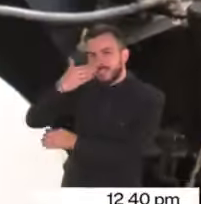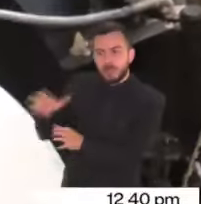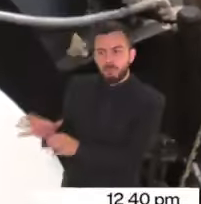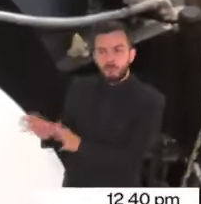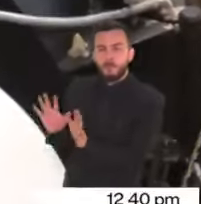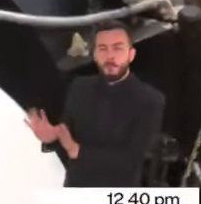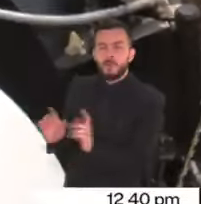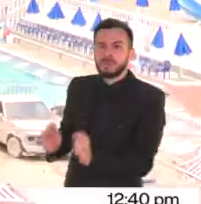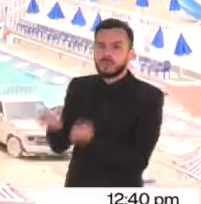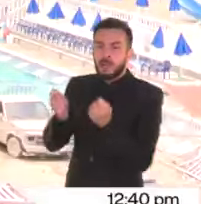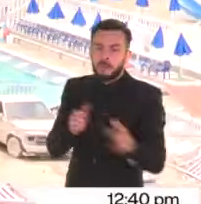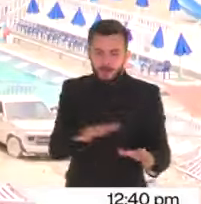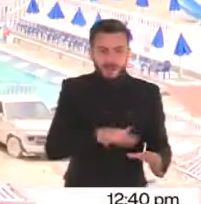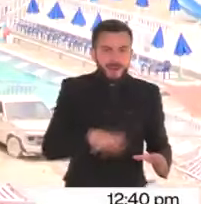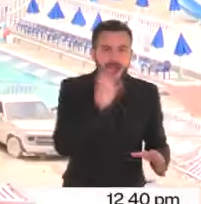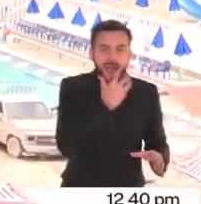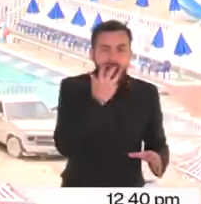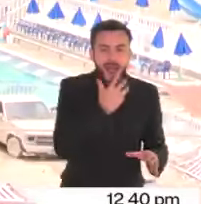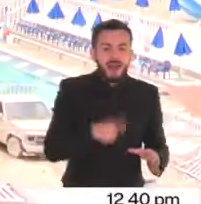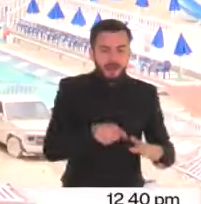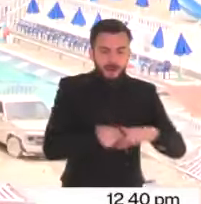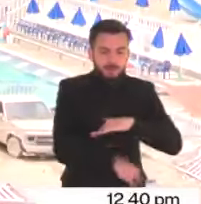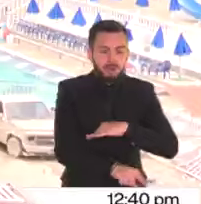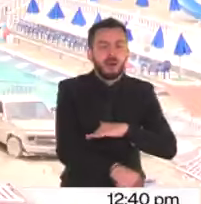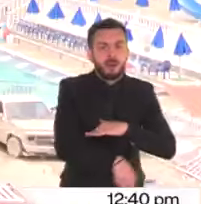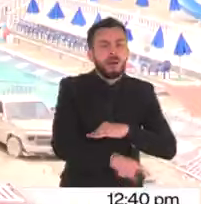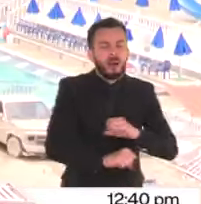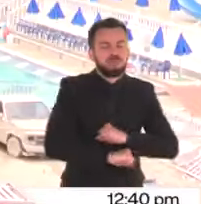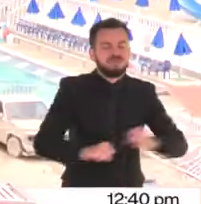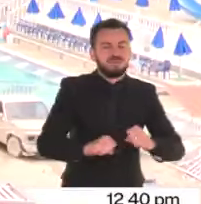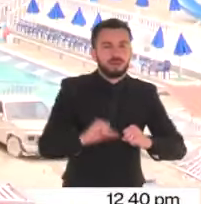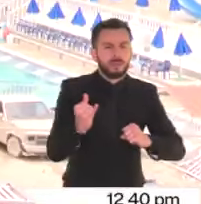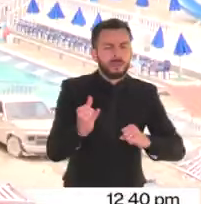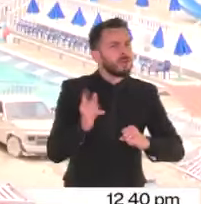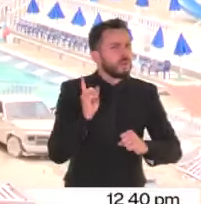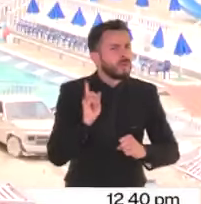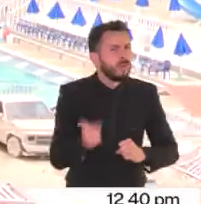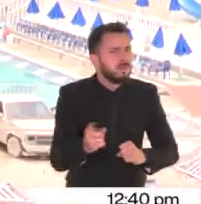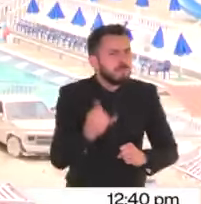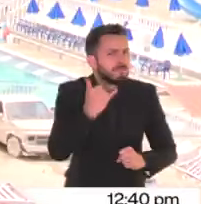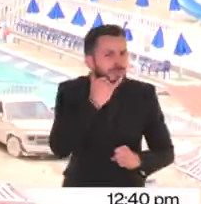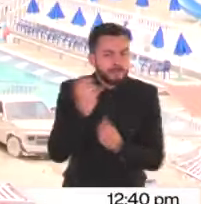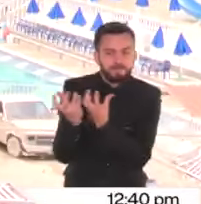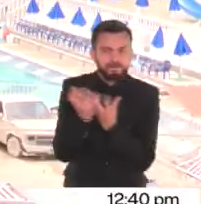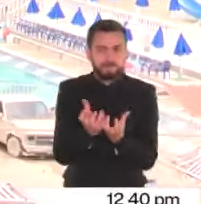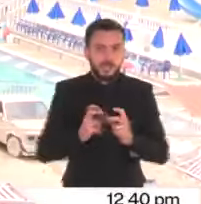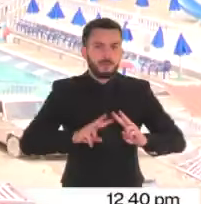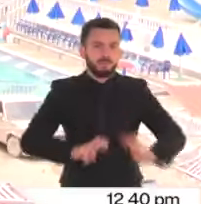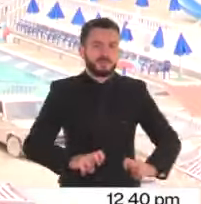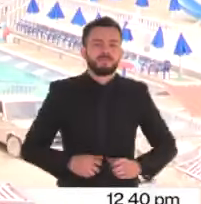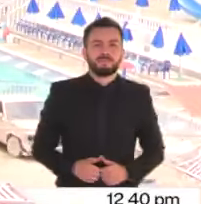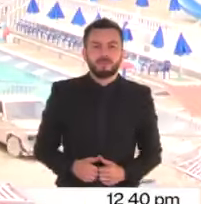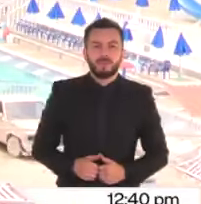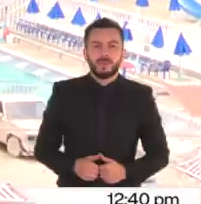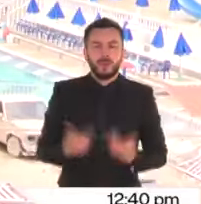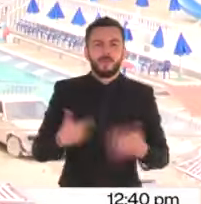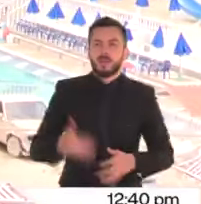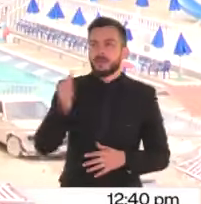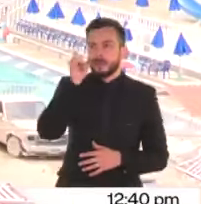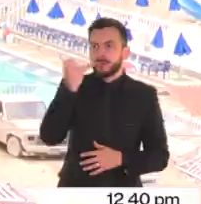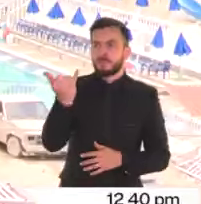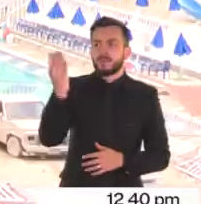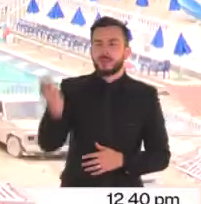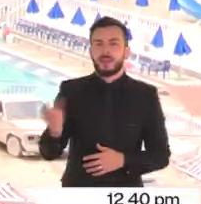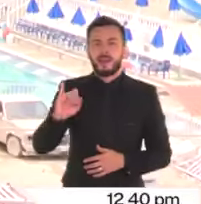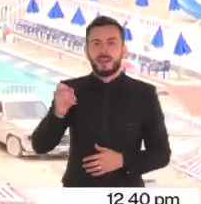que se genere en la tarde para saber qué es lo que realmente habría ocasionado esta explosión. Con la cámara de Jaidiver Valencia, soy